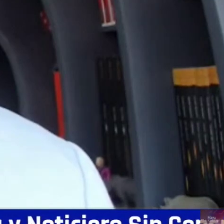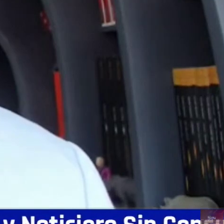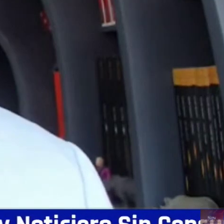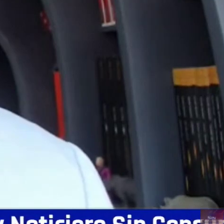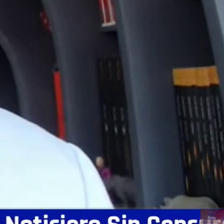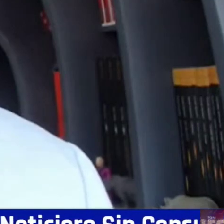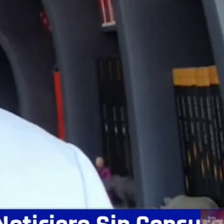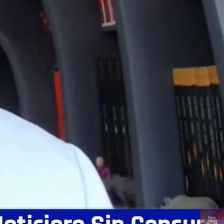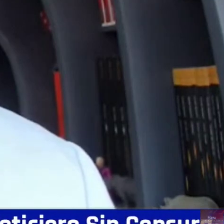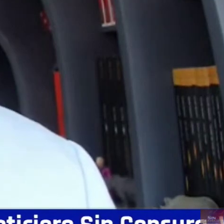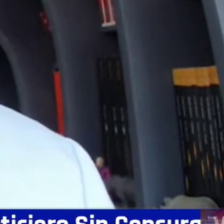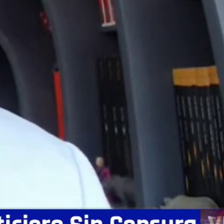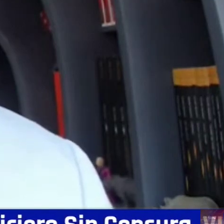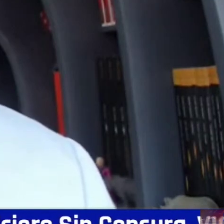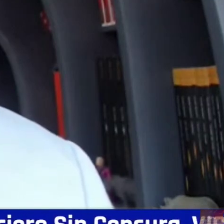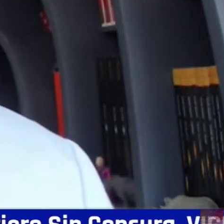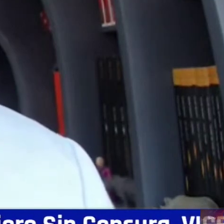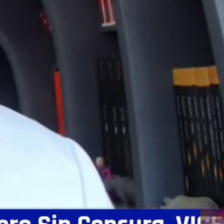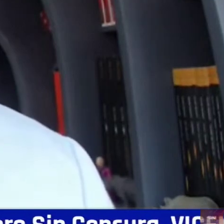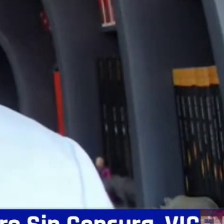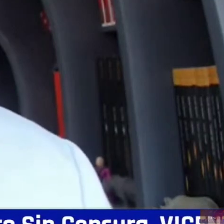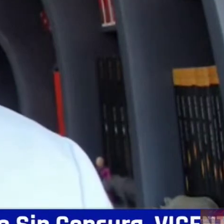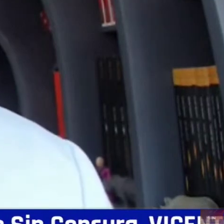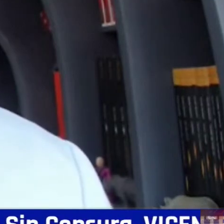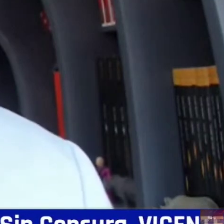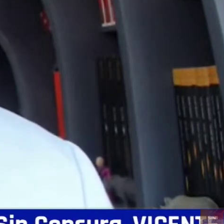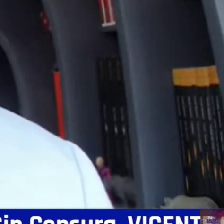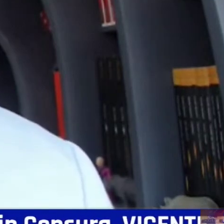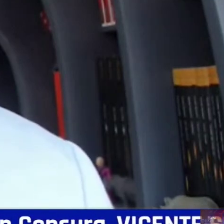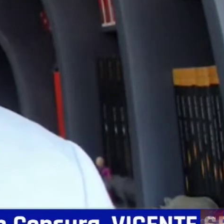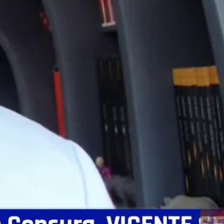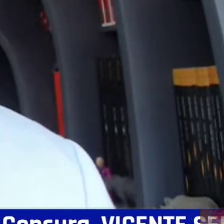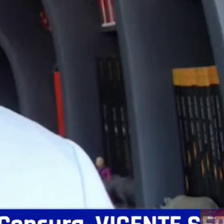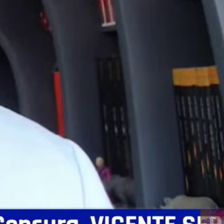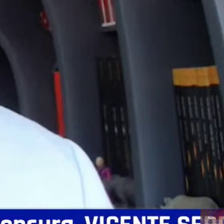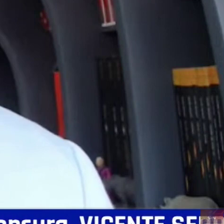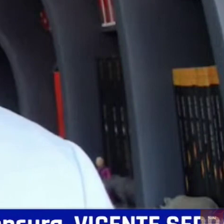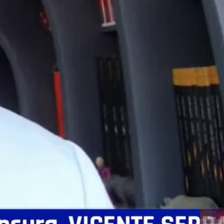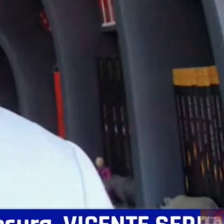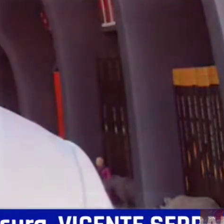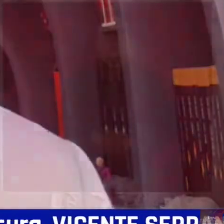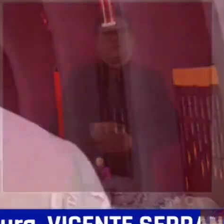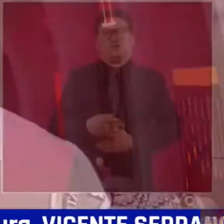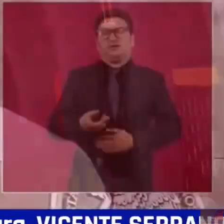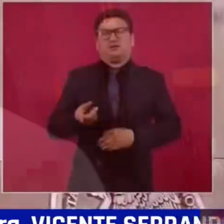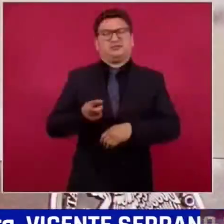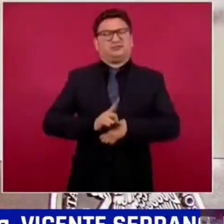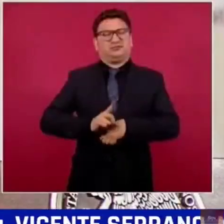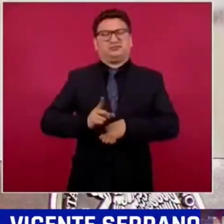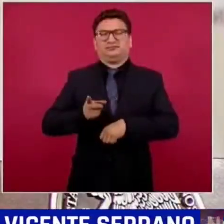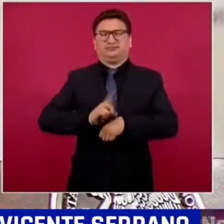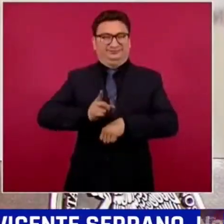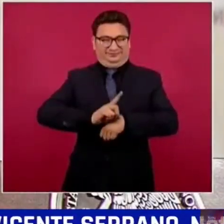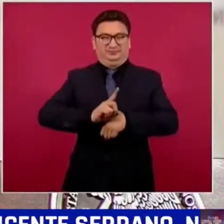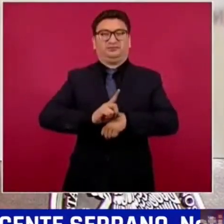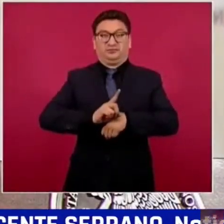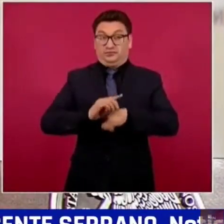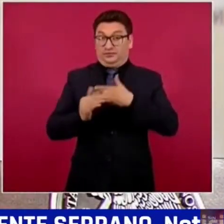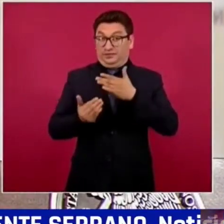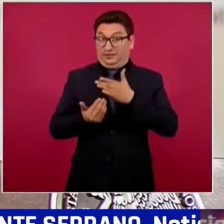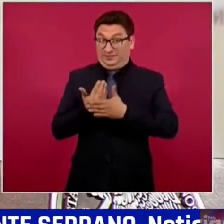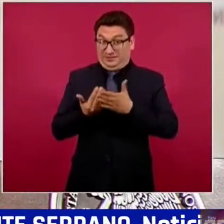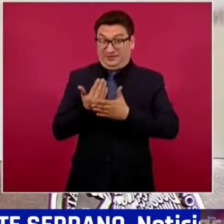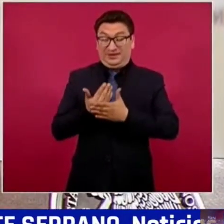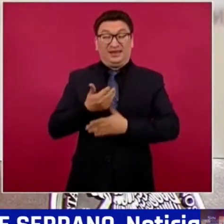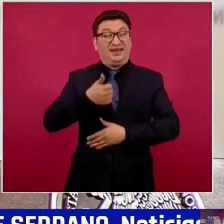esas antilópez obradoristas? La tía de Héctor Suárez Gómez, que es